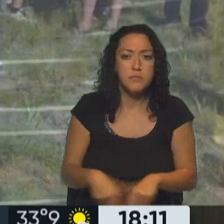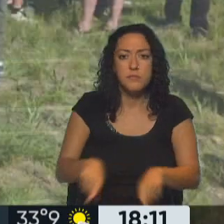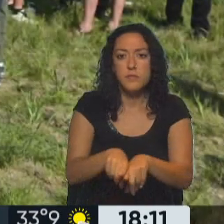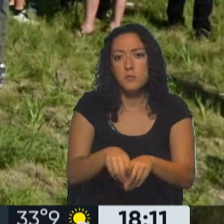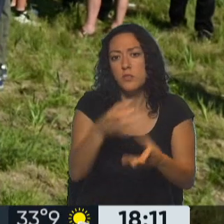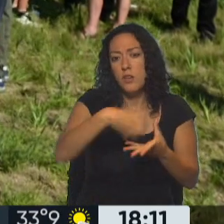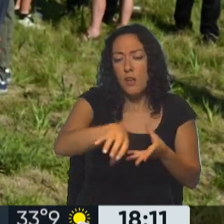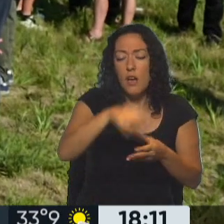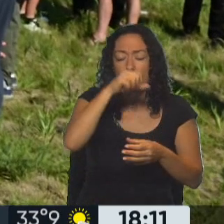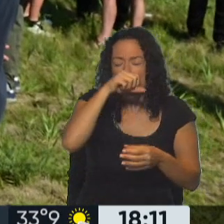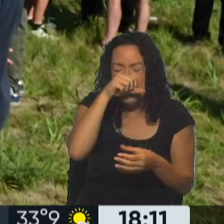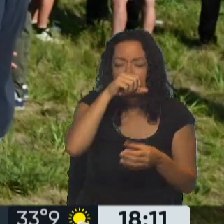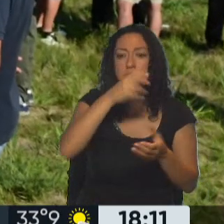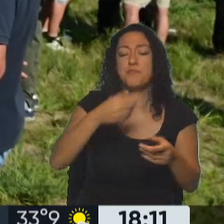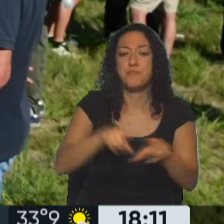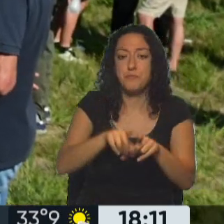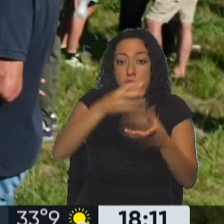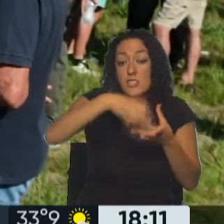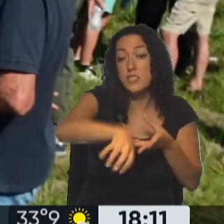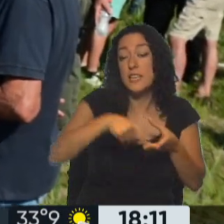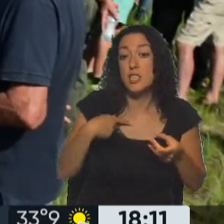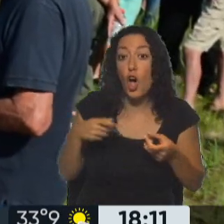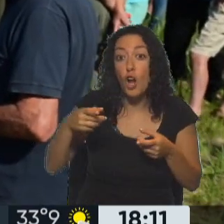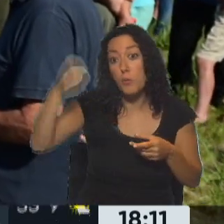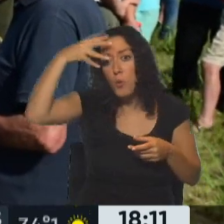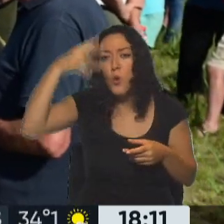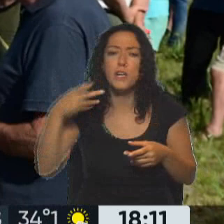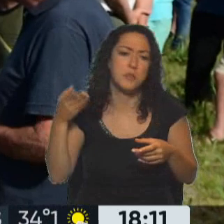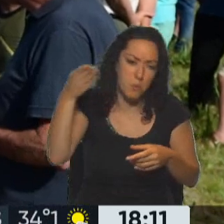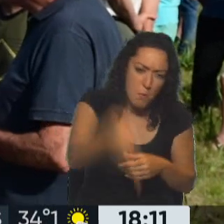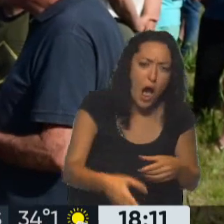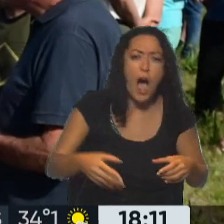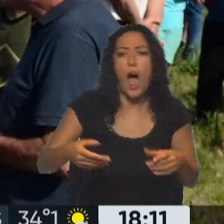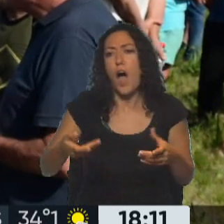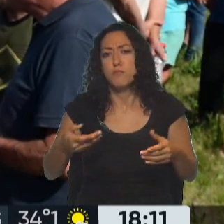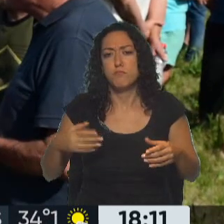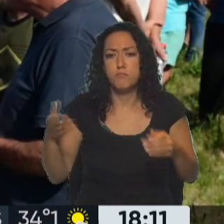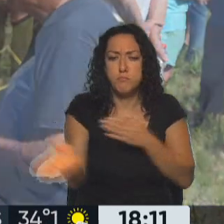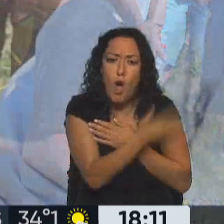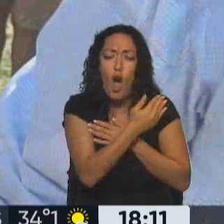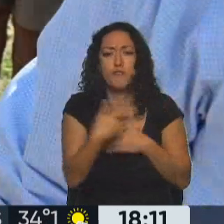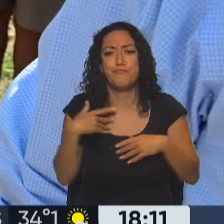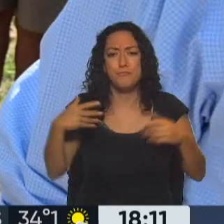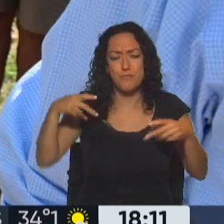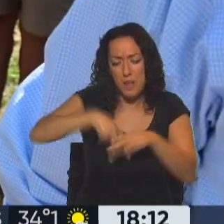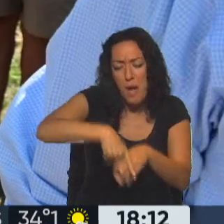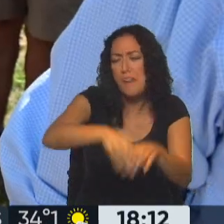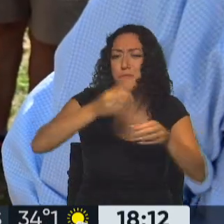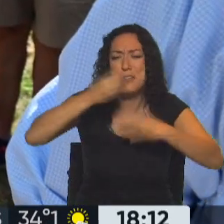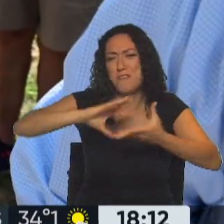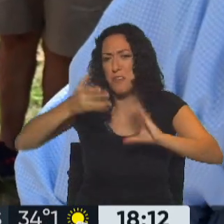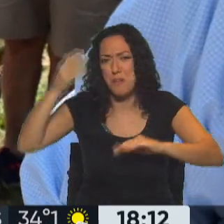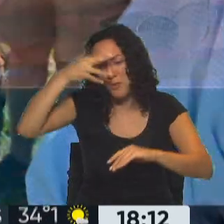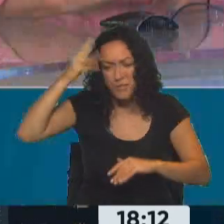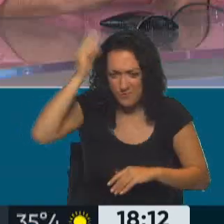de este sector se hace presente con Poncho a caballo en tractor o en lo que tenga mano hay que decir una cosa los pequeños